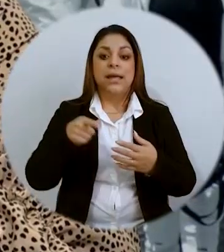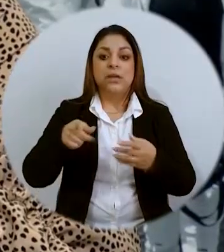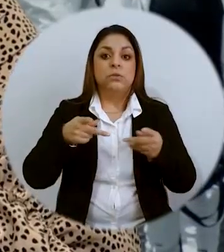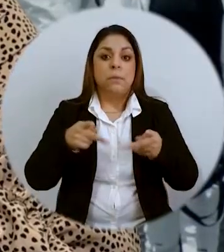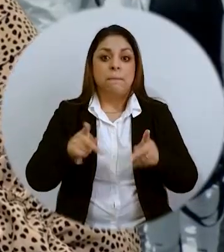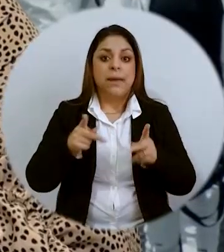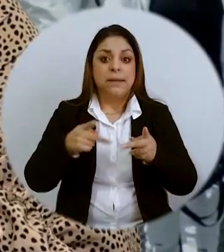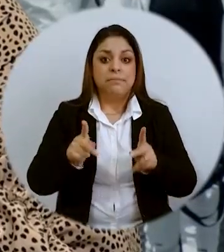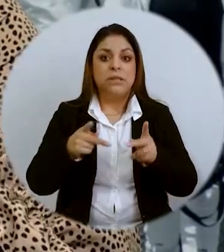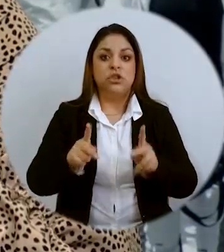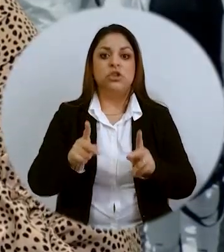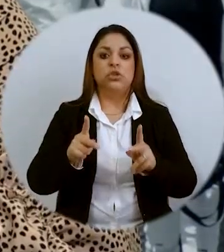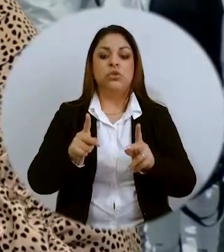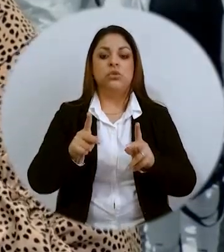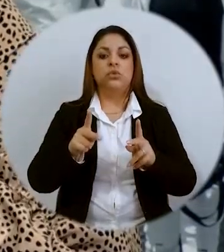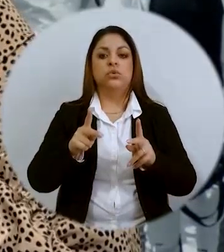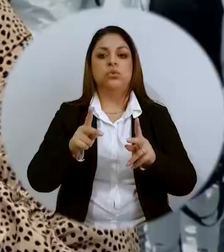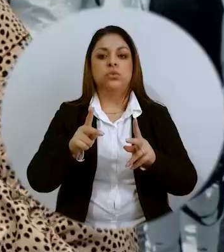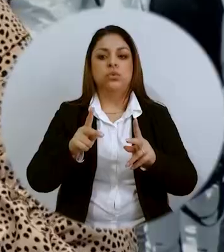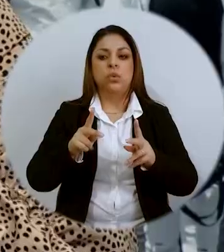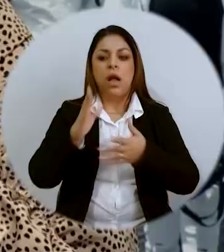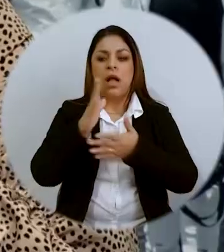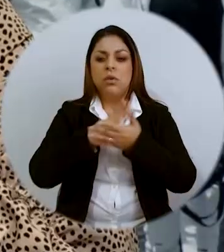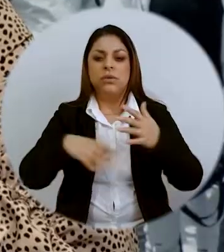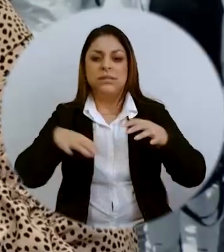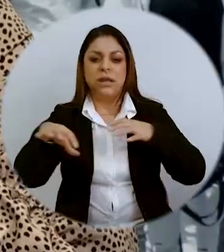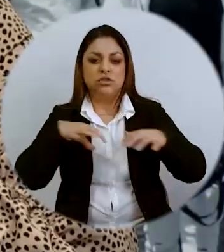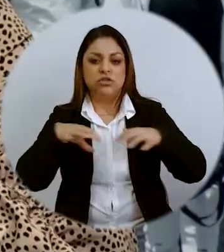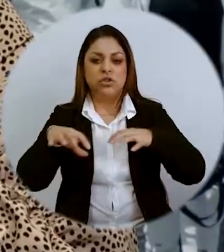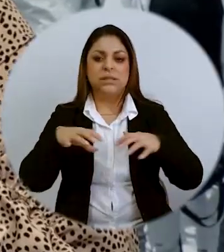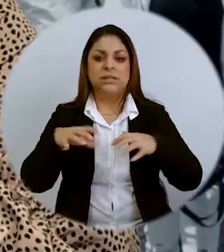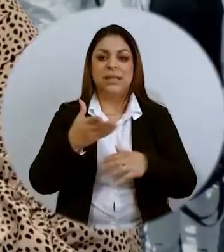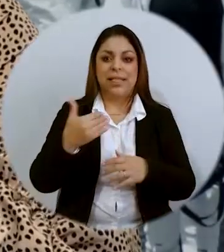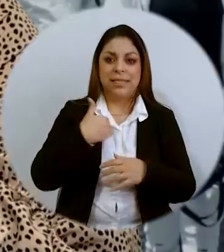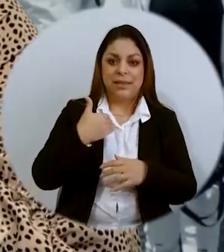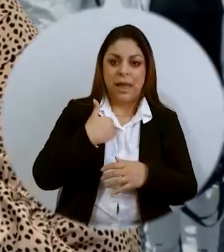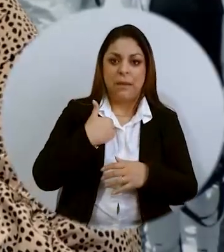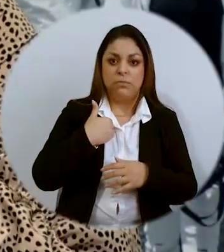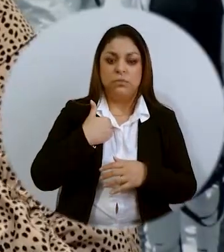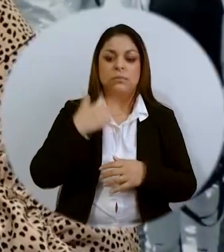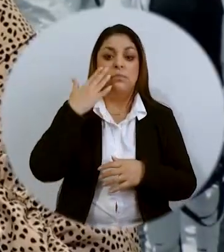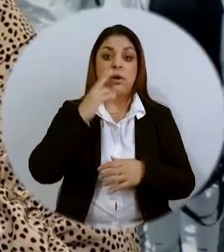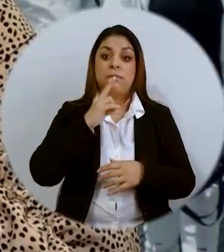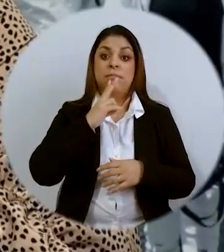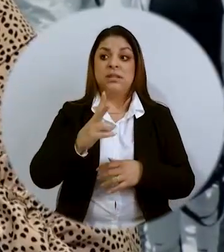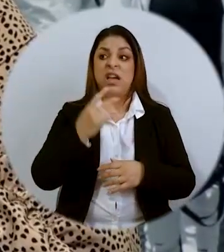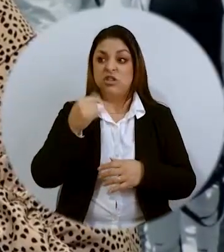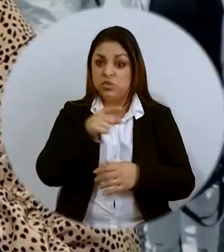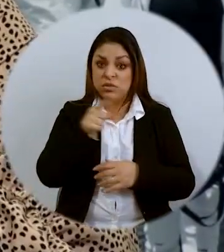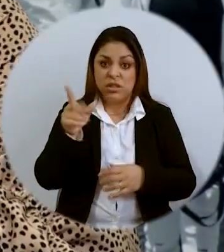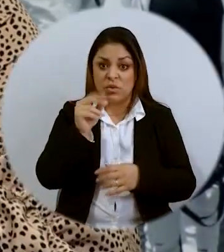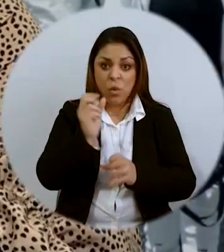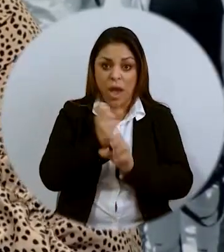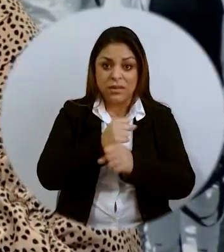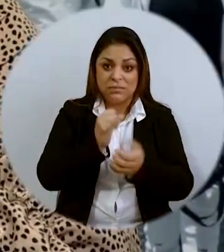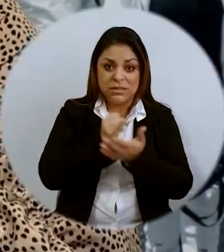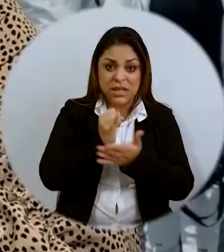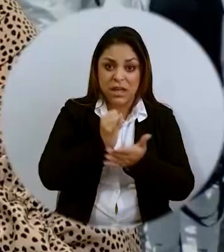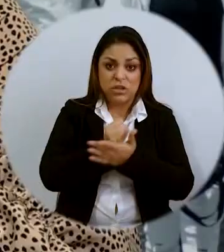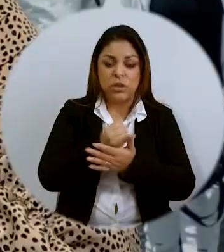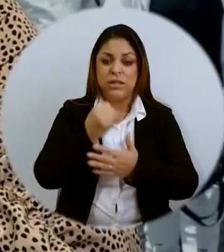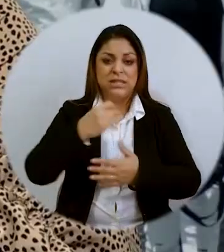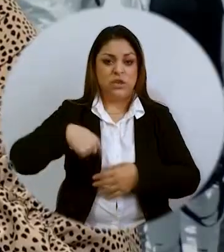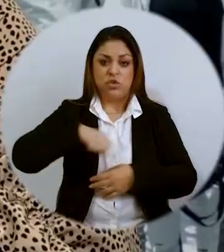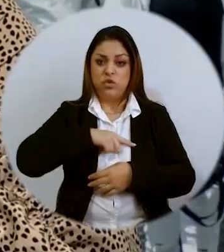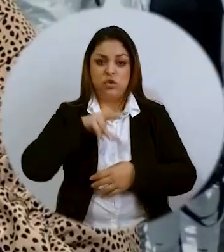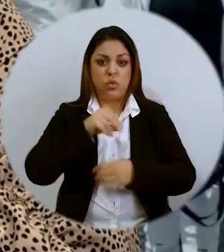Nos permitió reorientar ciertas acciones que teníamos. Porque en serio, si usted no hace investigación, si nosotros